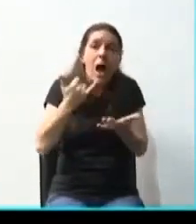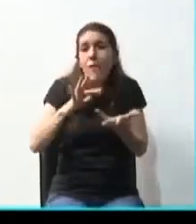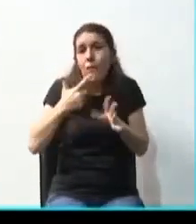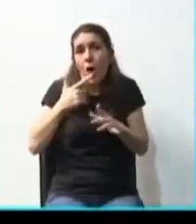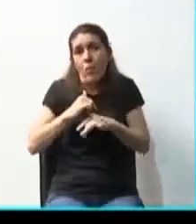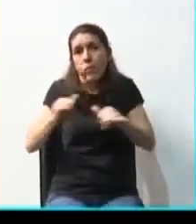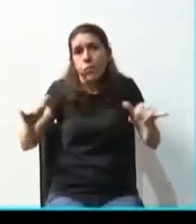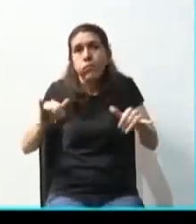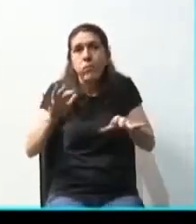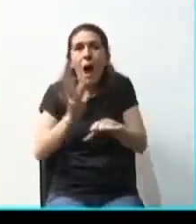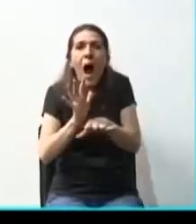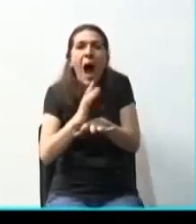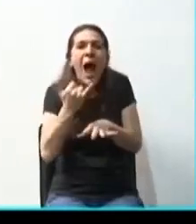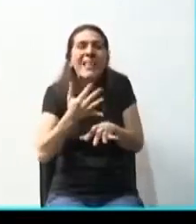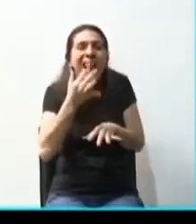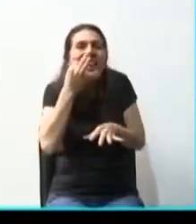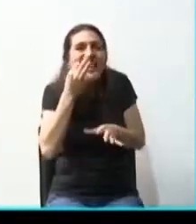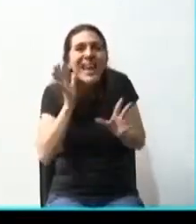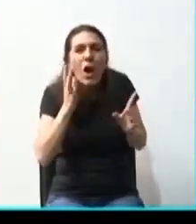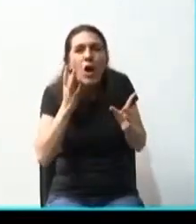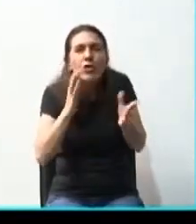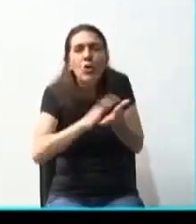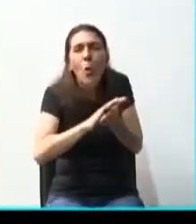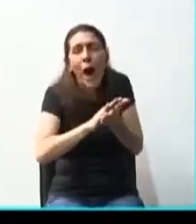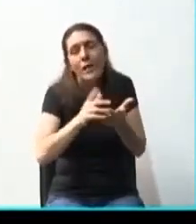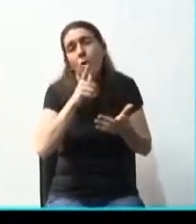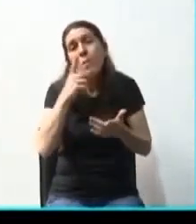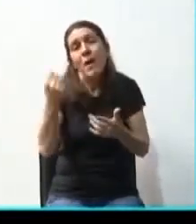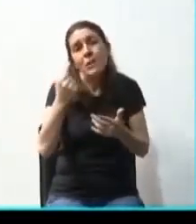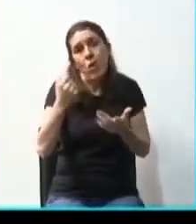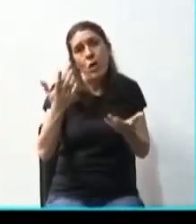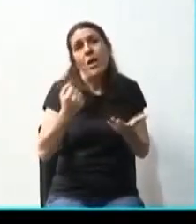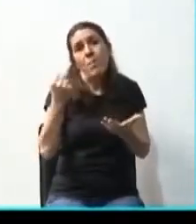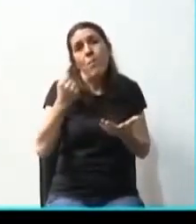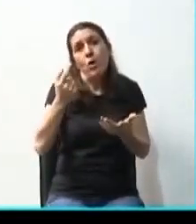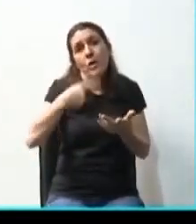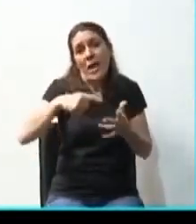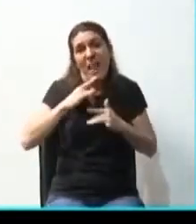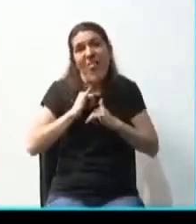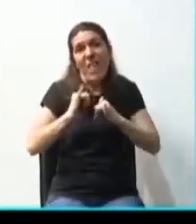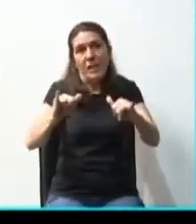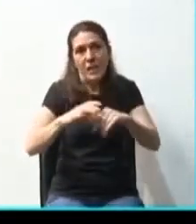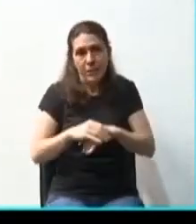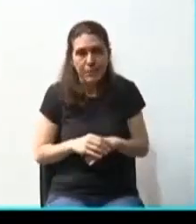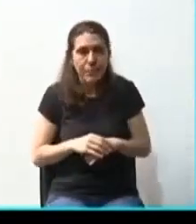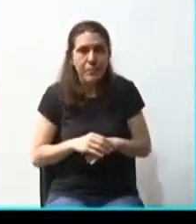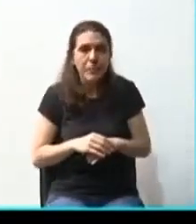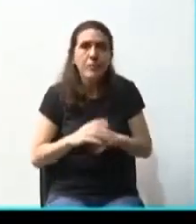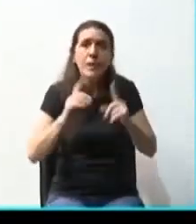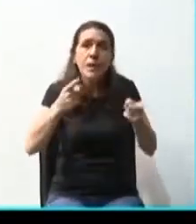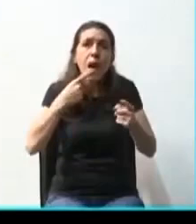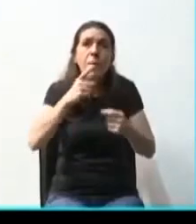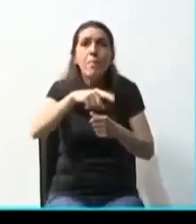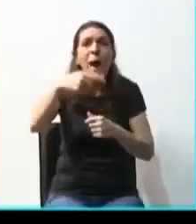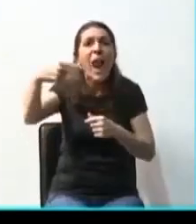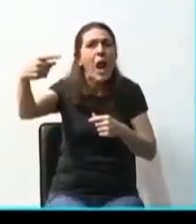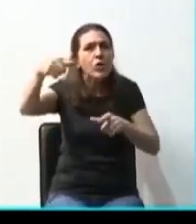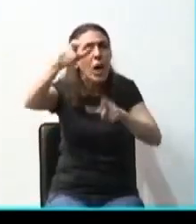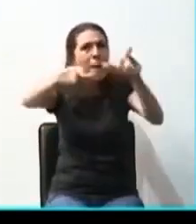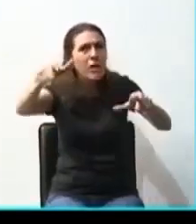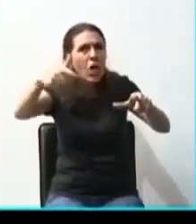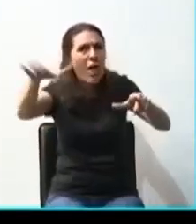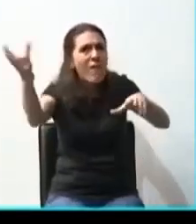las evidencias mínimas. Eso me parece importante, me parece muy importante que se diga. Y vale para los otros jueces que se van a nombrar.